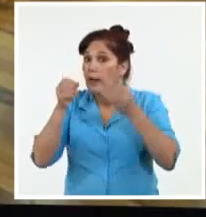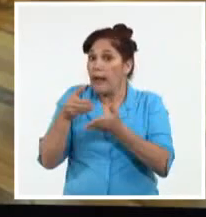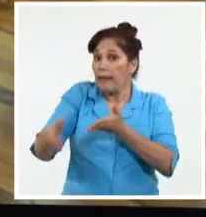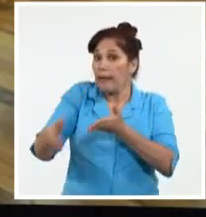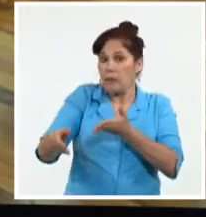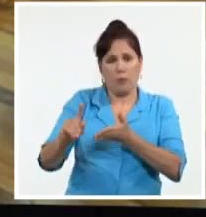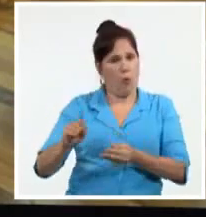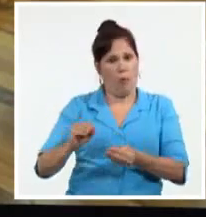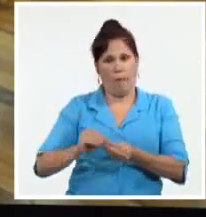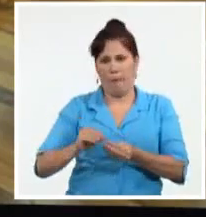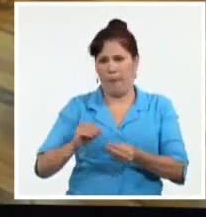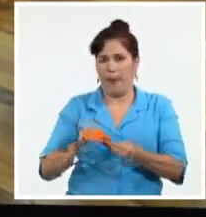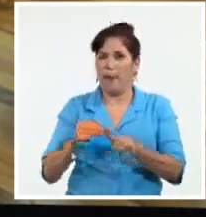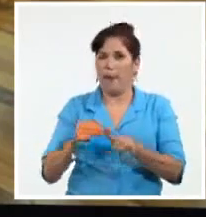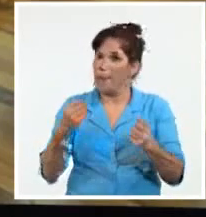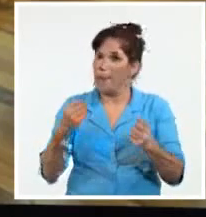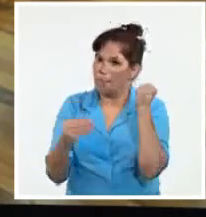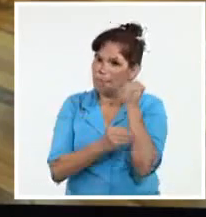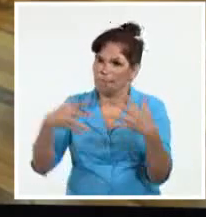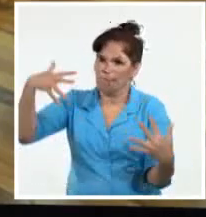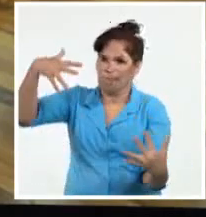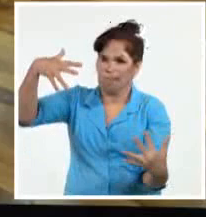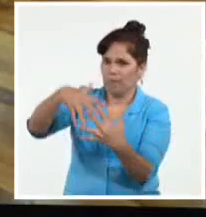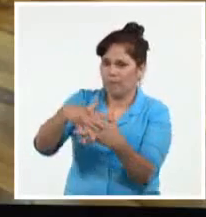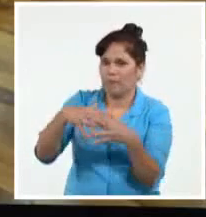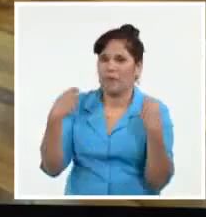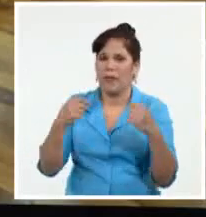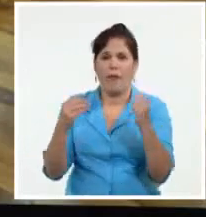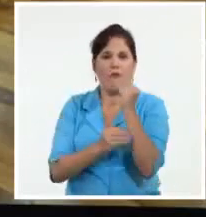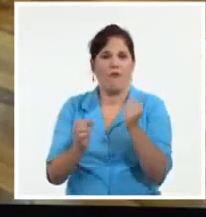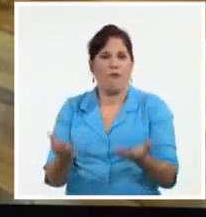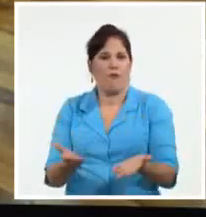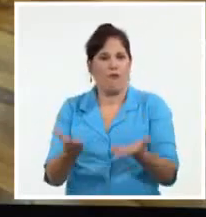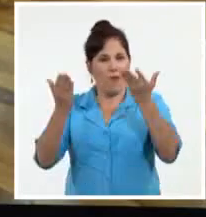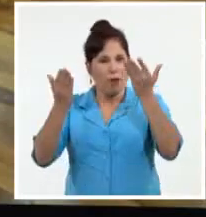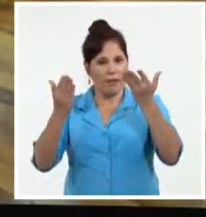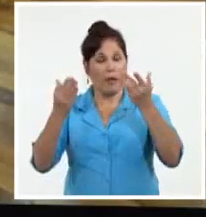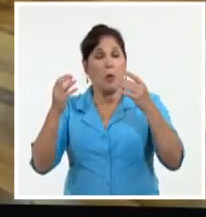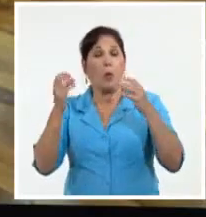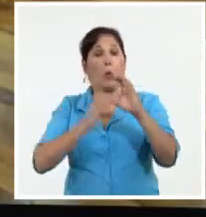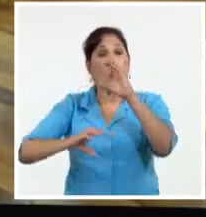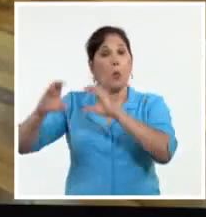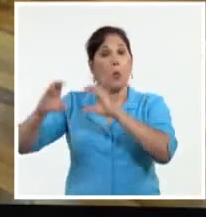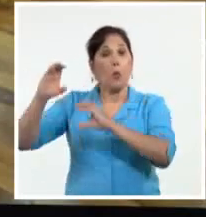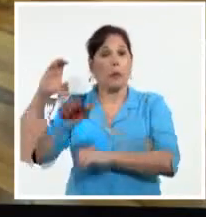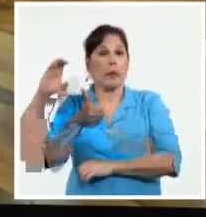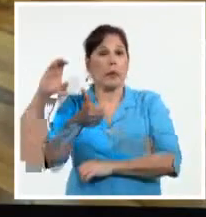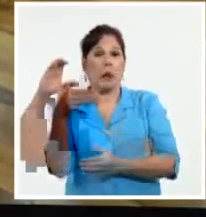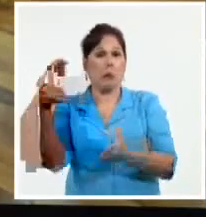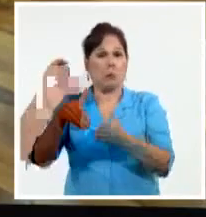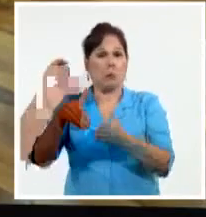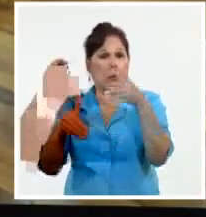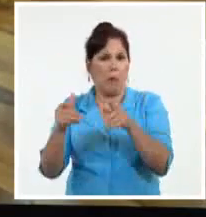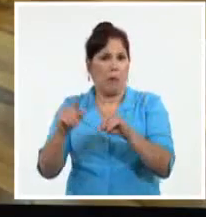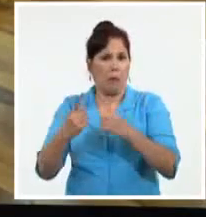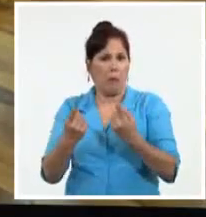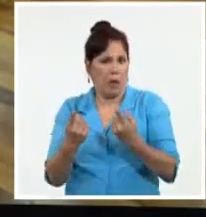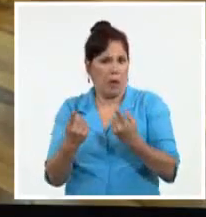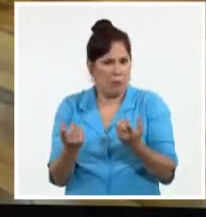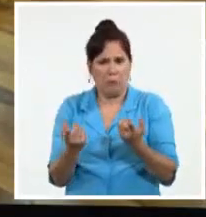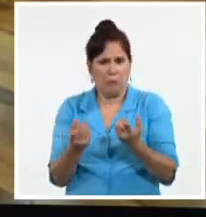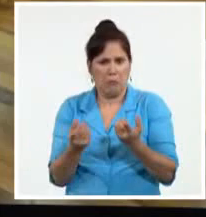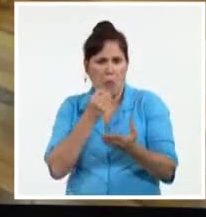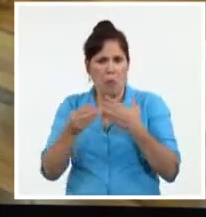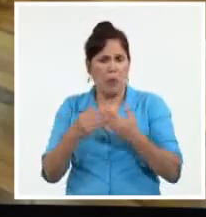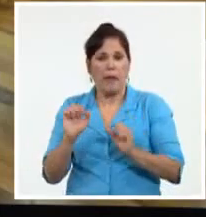exclusión no ofrece resultados auténticos y durables. Y es que no puede darse otra cumbre y que un presidente no pueda asistir por amenazas a su